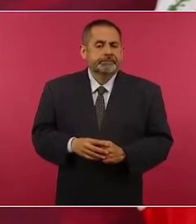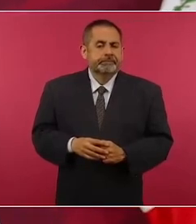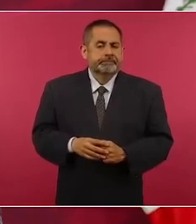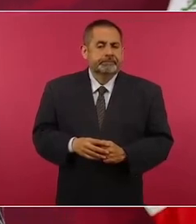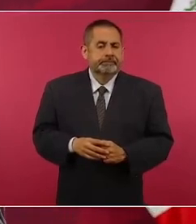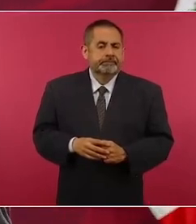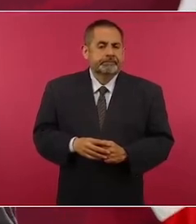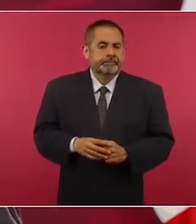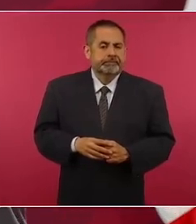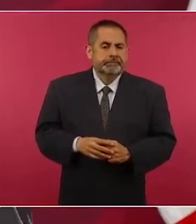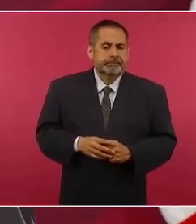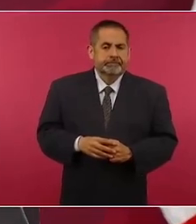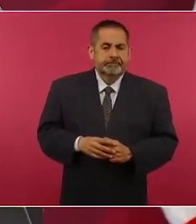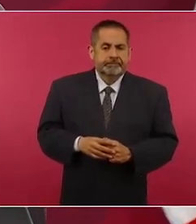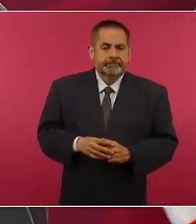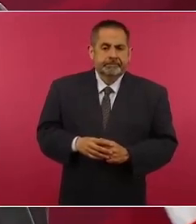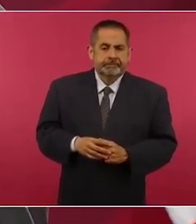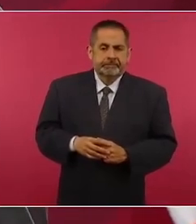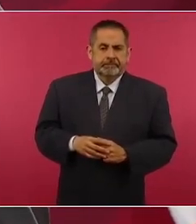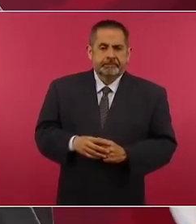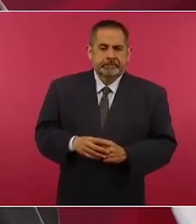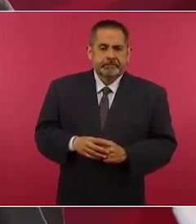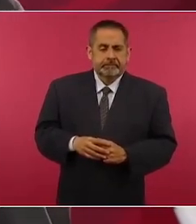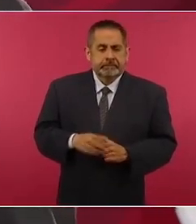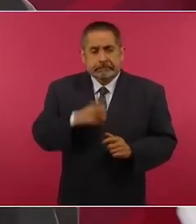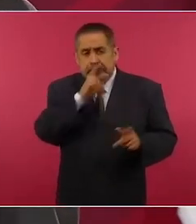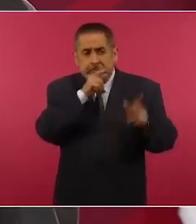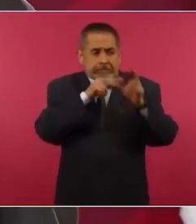el que se aflige se afloja.